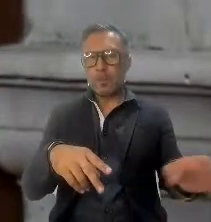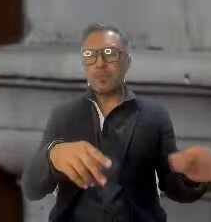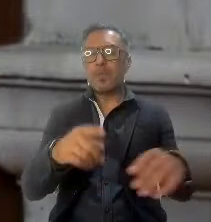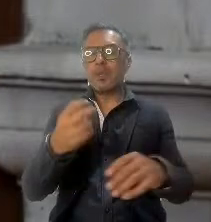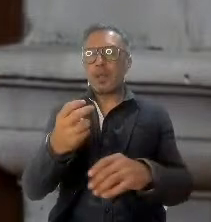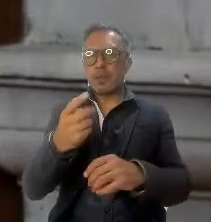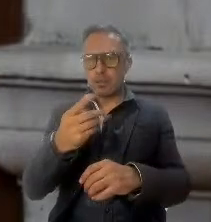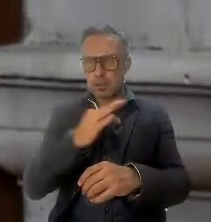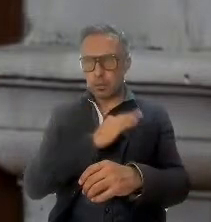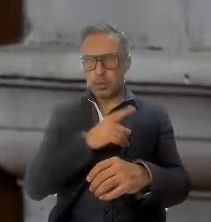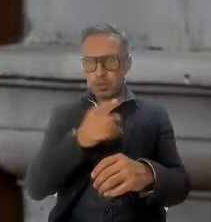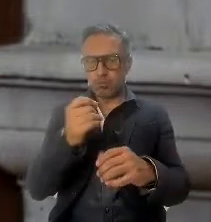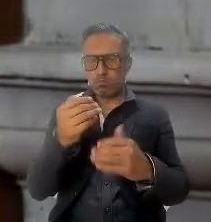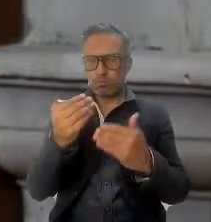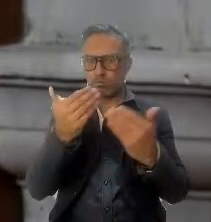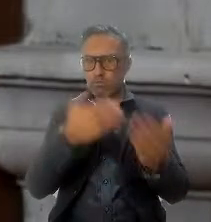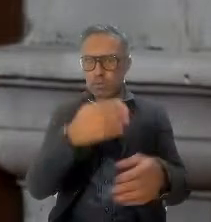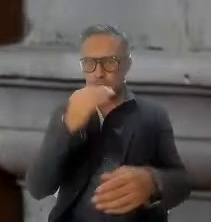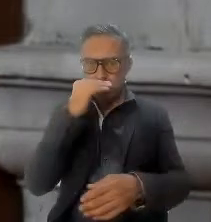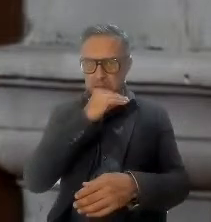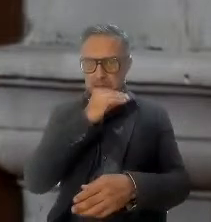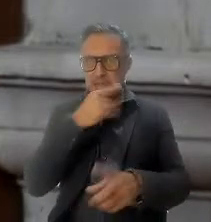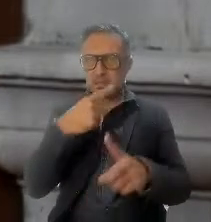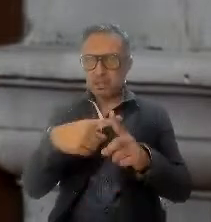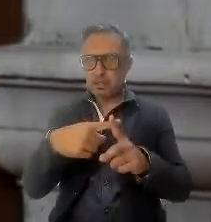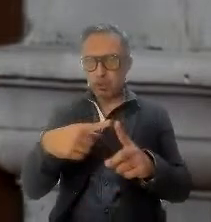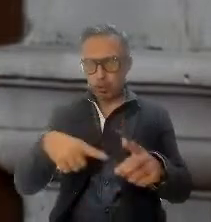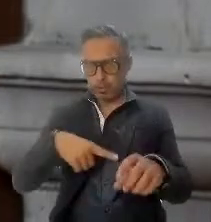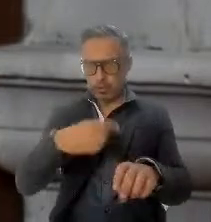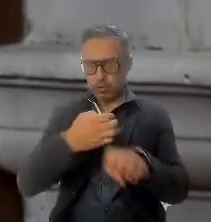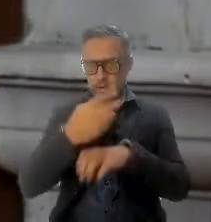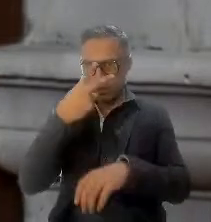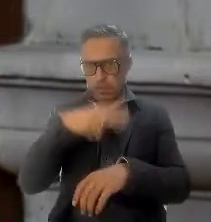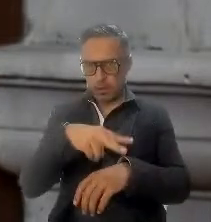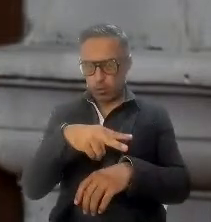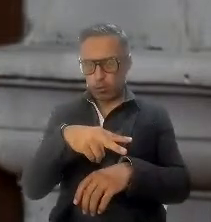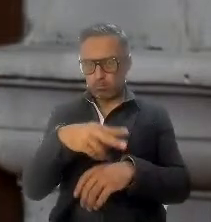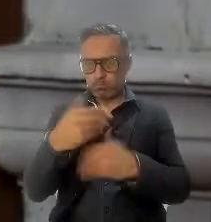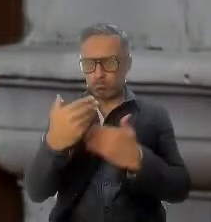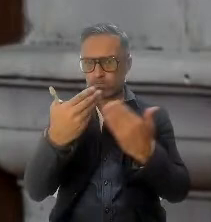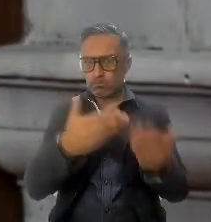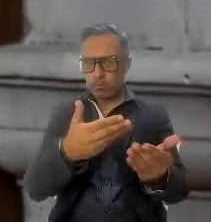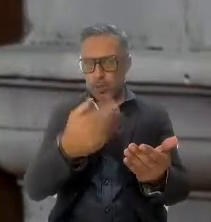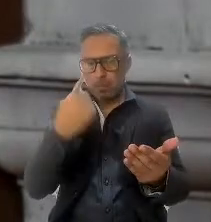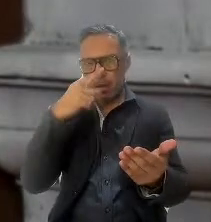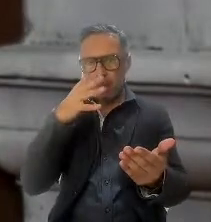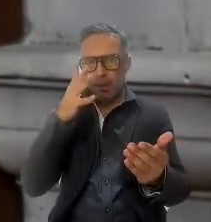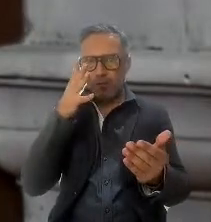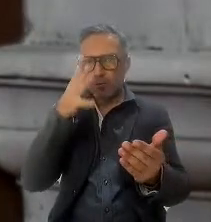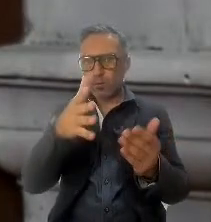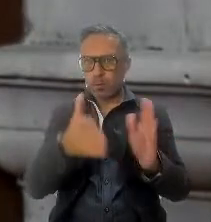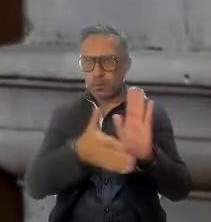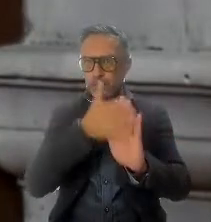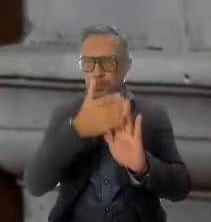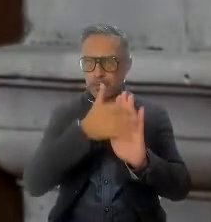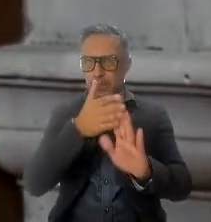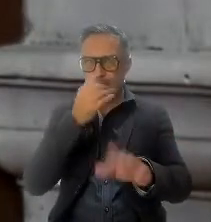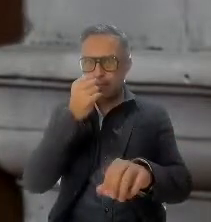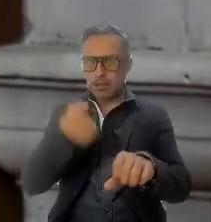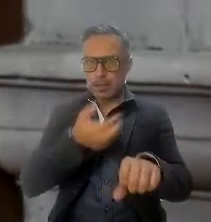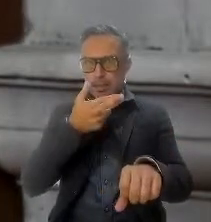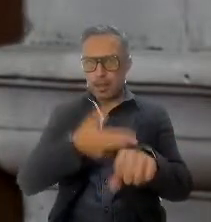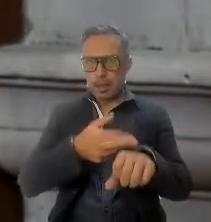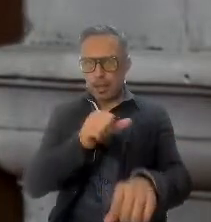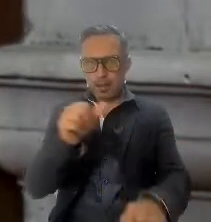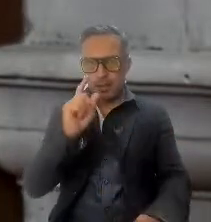título gratuito en favor del Gobierno del Estado de México, con destino a la Secretaría de las Mujeres, para que se construya